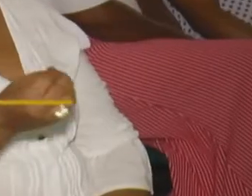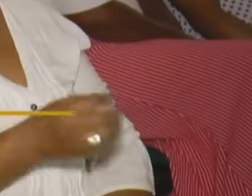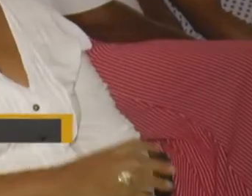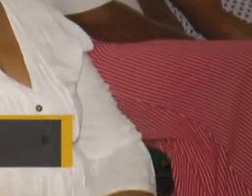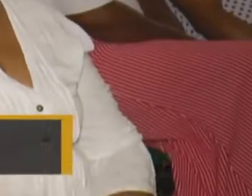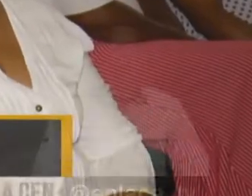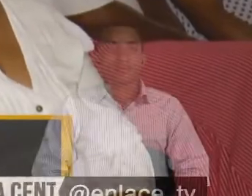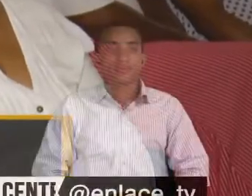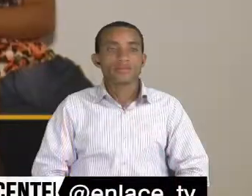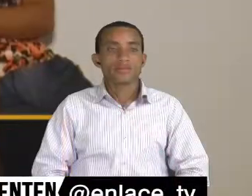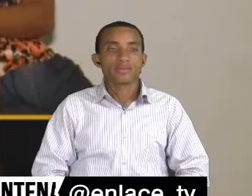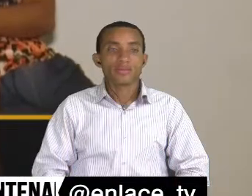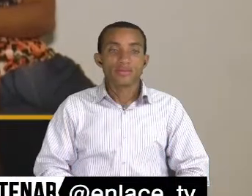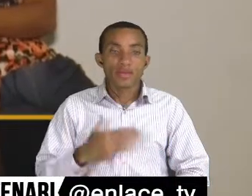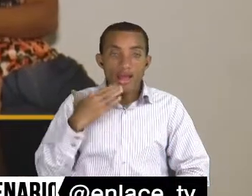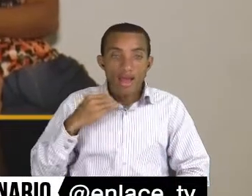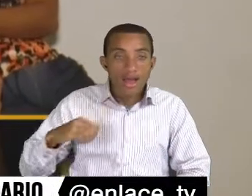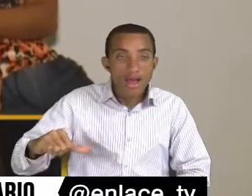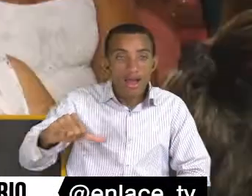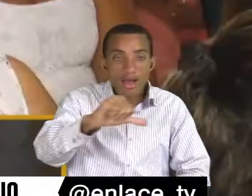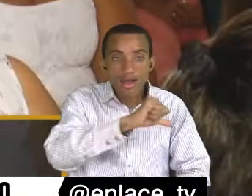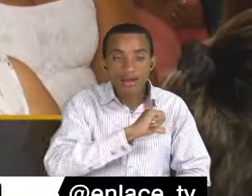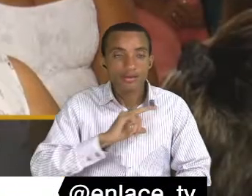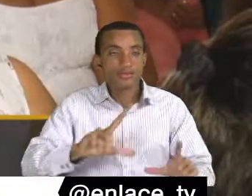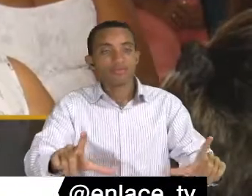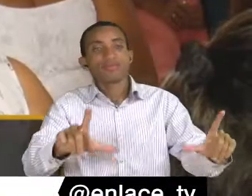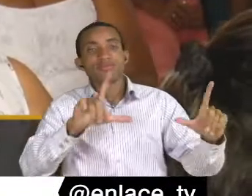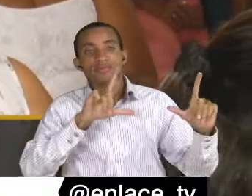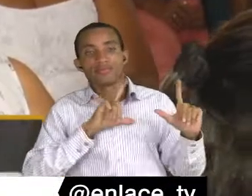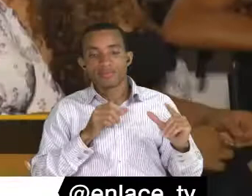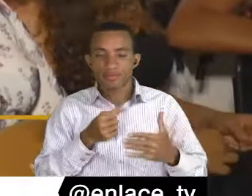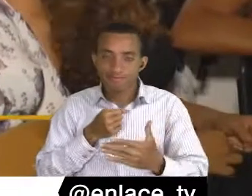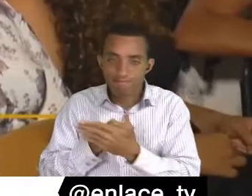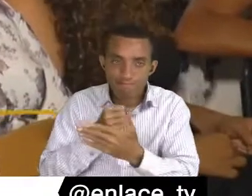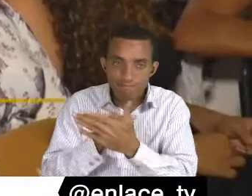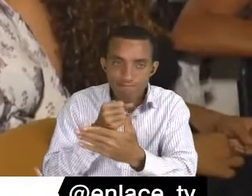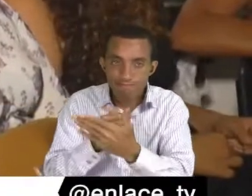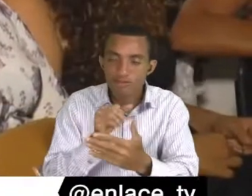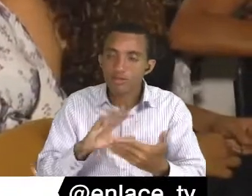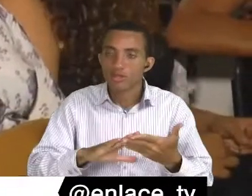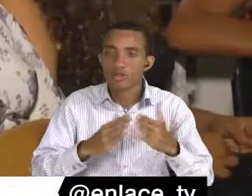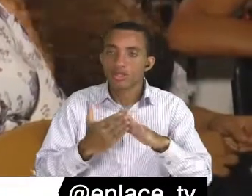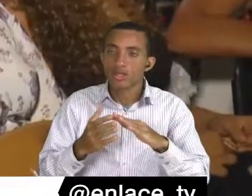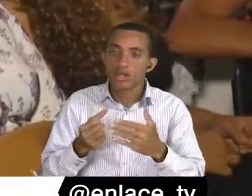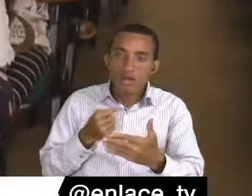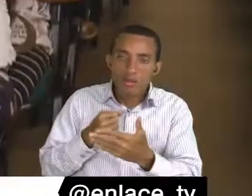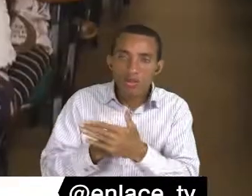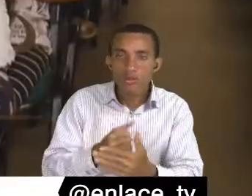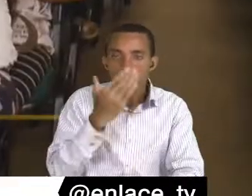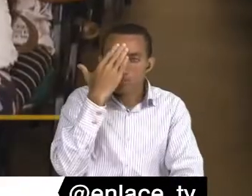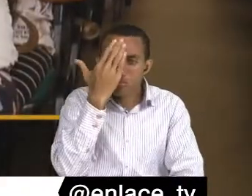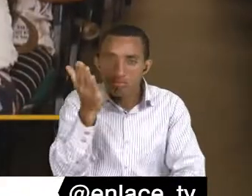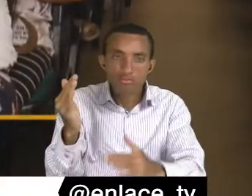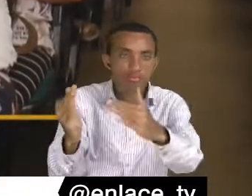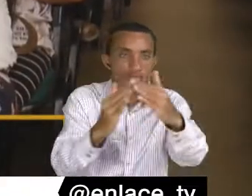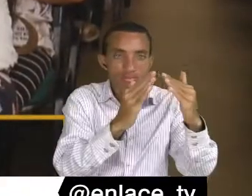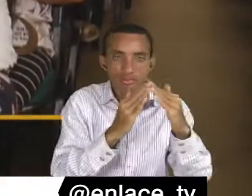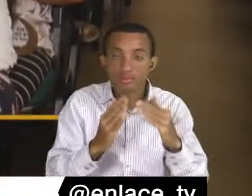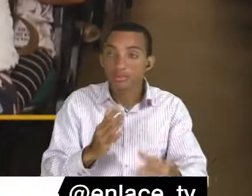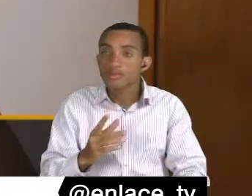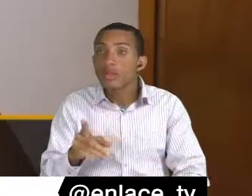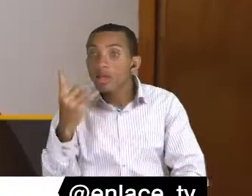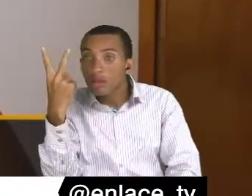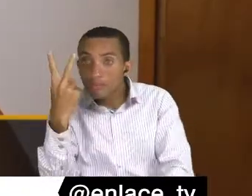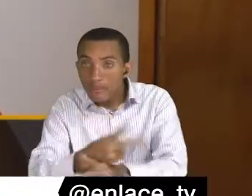Estas mujeres y hombres se graduaron como gestores de sus comunidades. Su labor ahora es apoyar a sus vecinos y estar prestas para cualquier emergencia. Bueno,